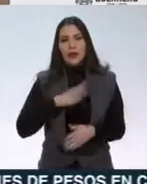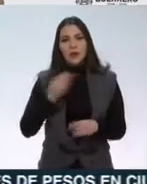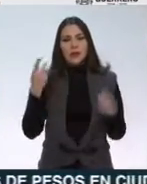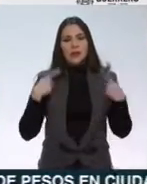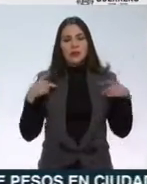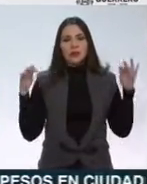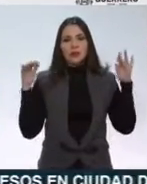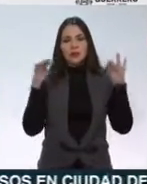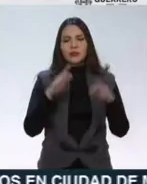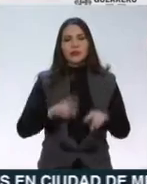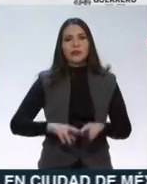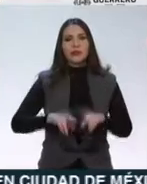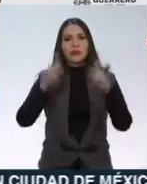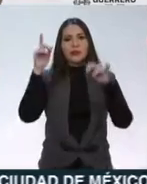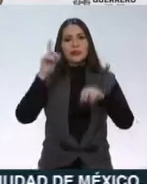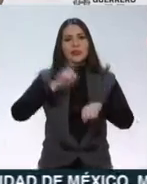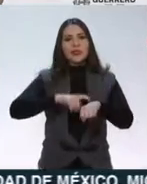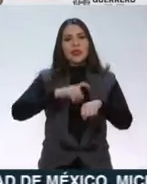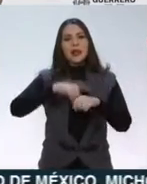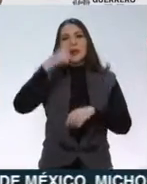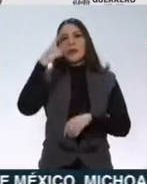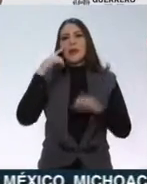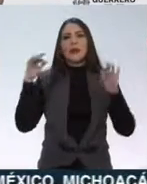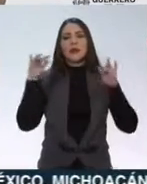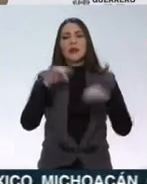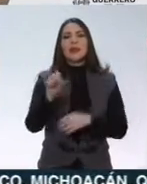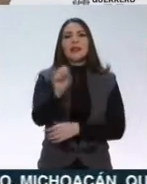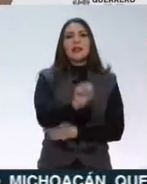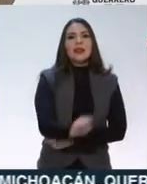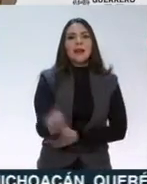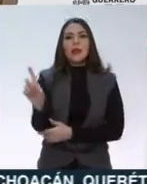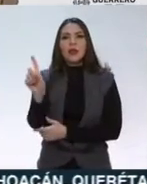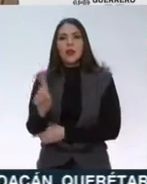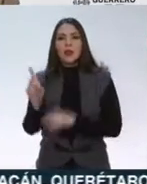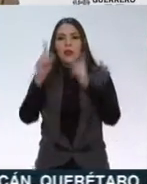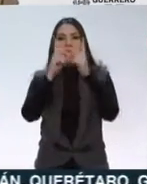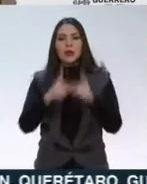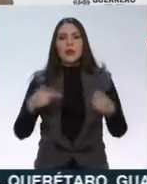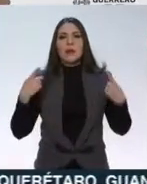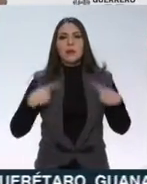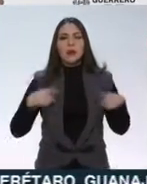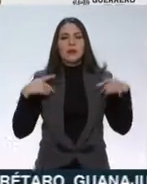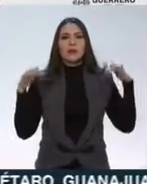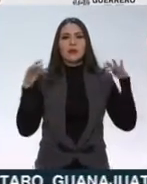asistencia para el torneo en sábado y domingo, metiendo un poquito más de 4,000